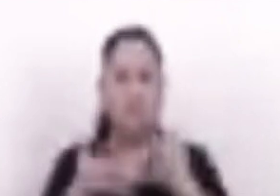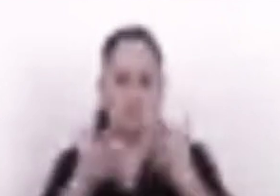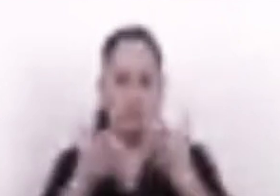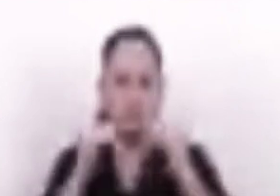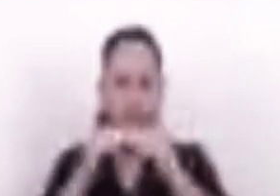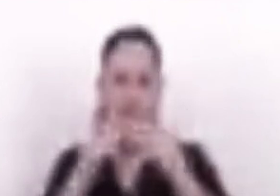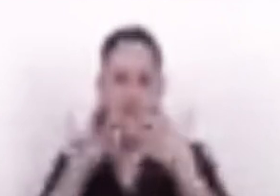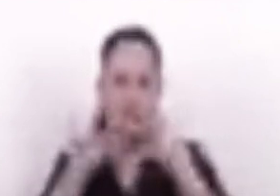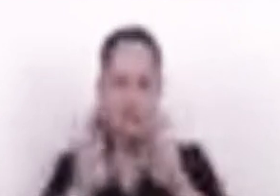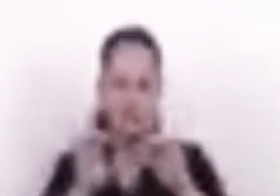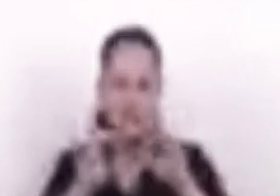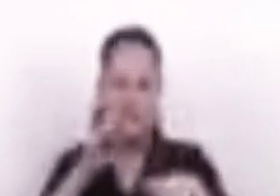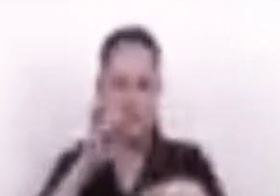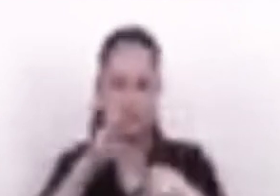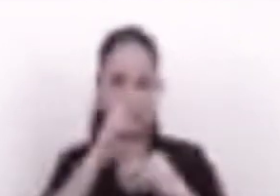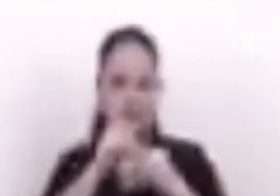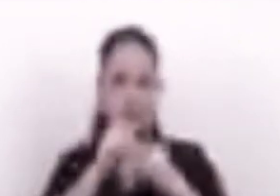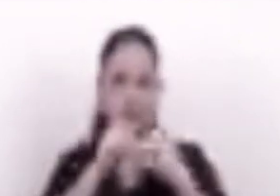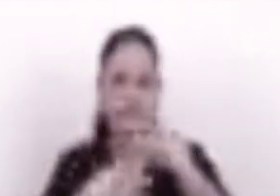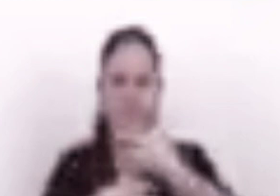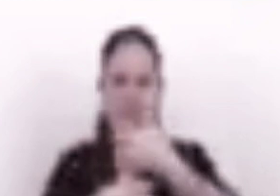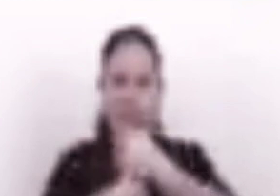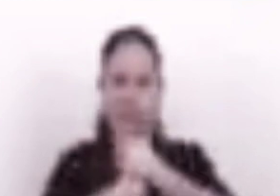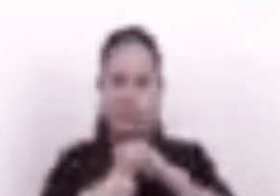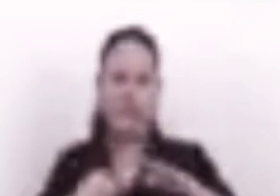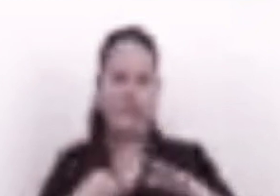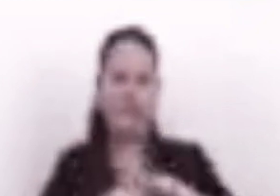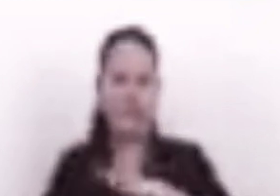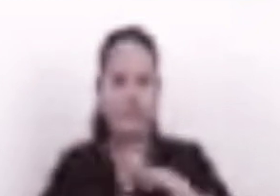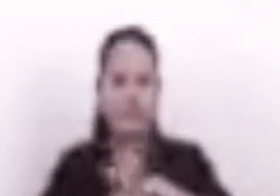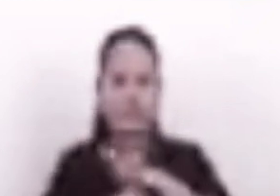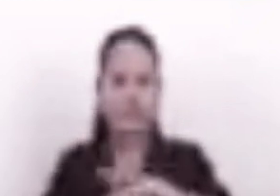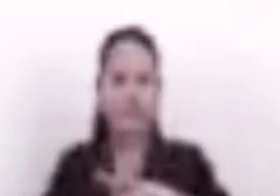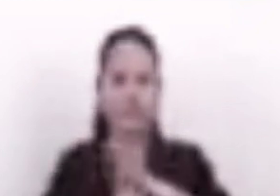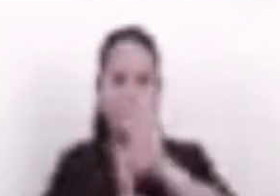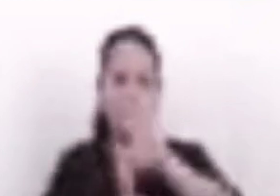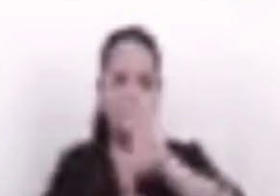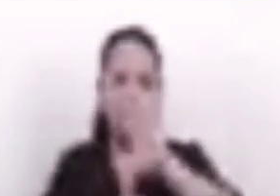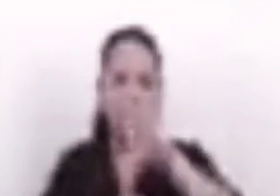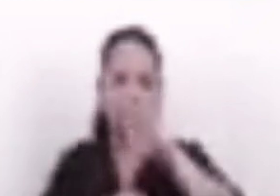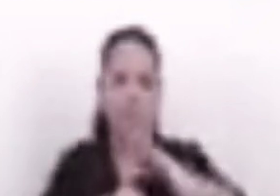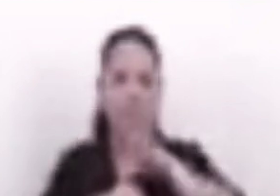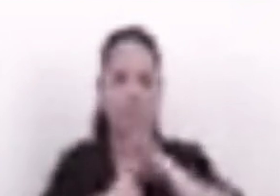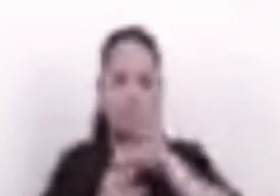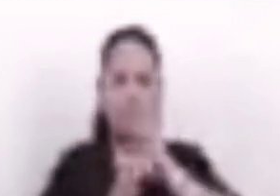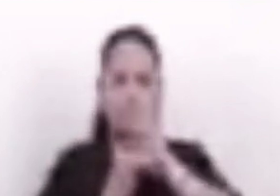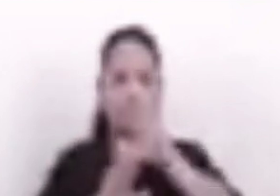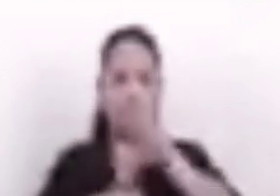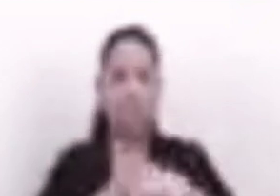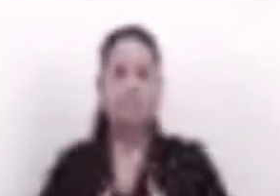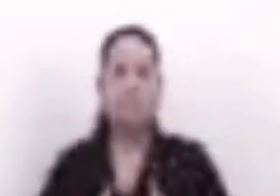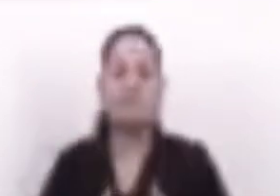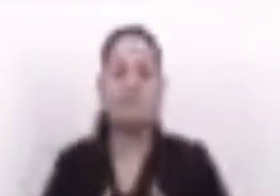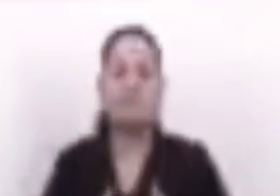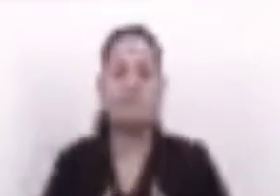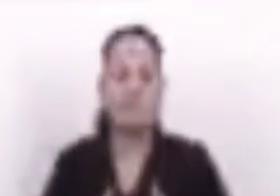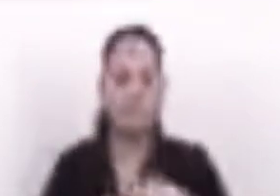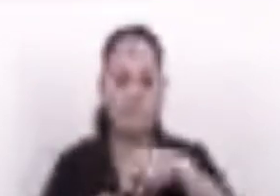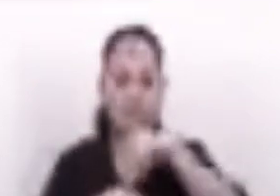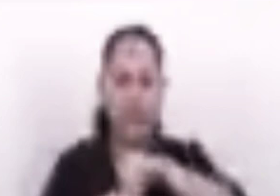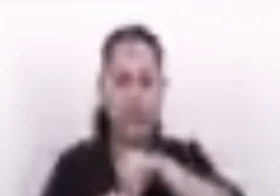Quisiéramos que existan, además, garantías suficientes de que su voto se respete y